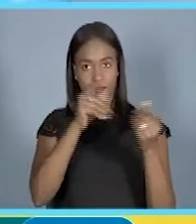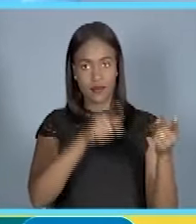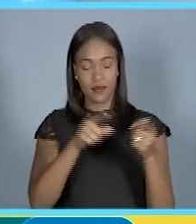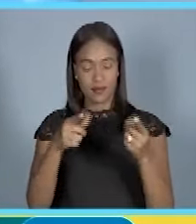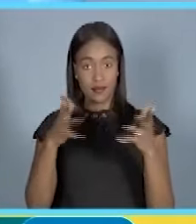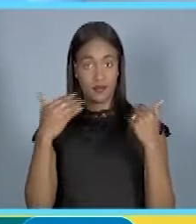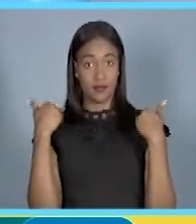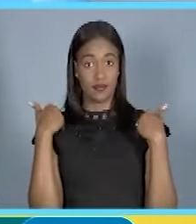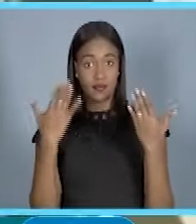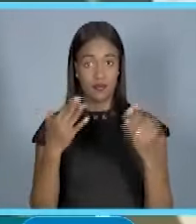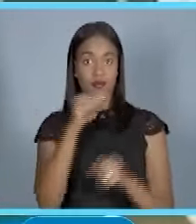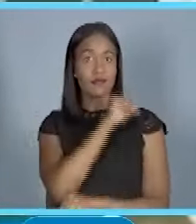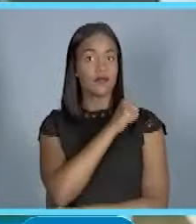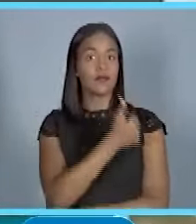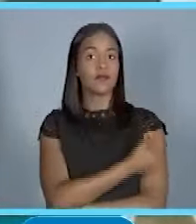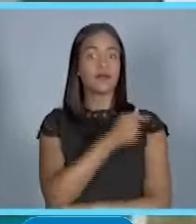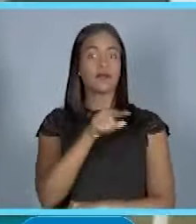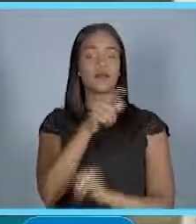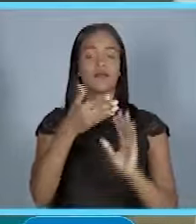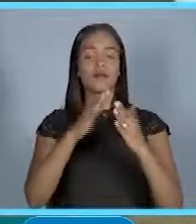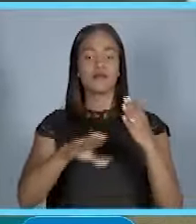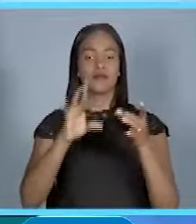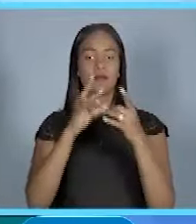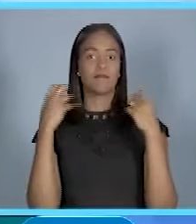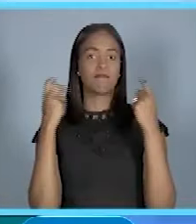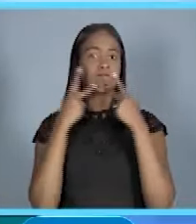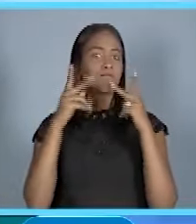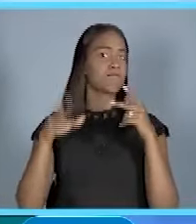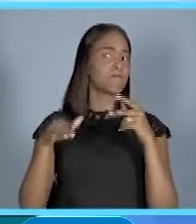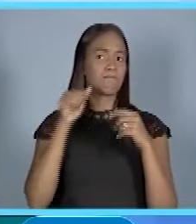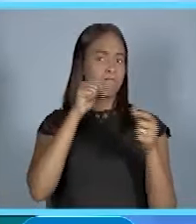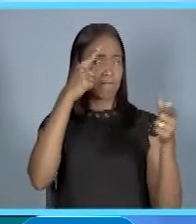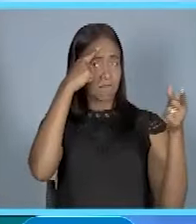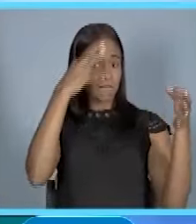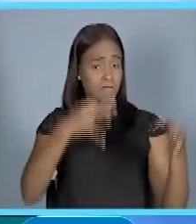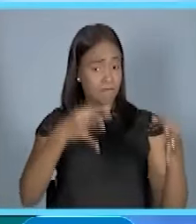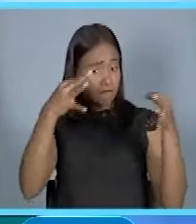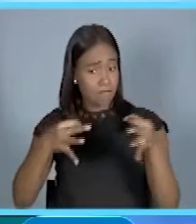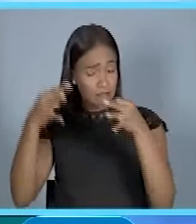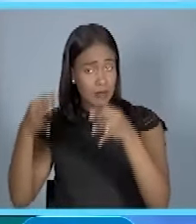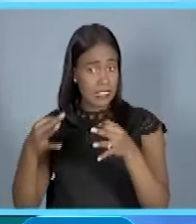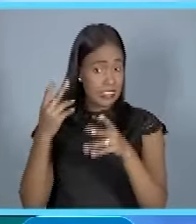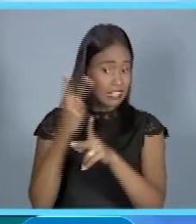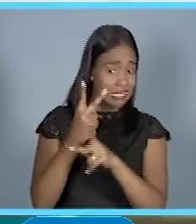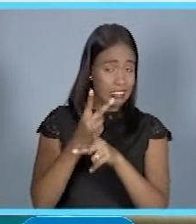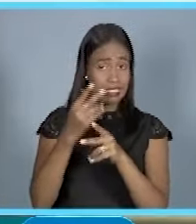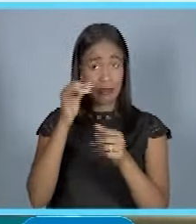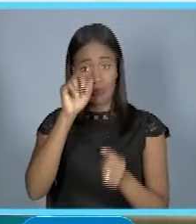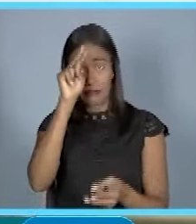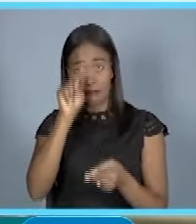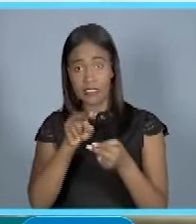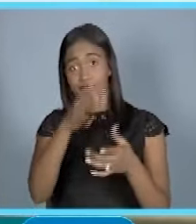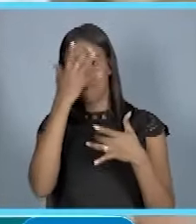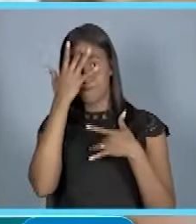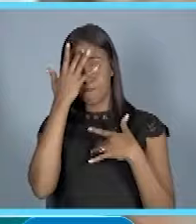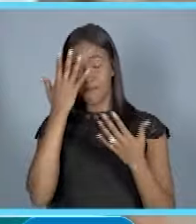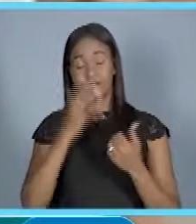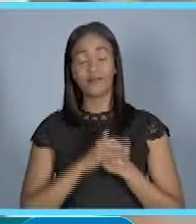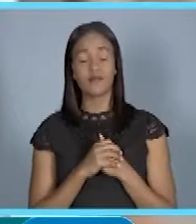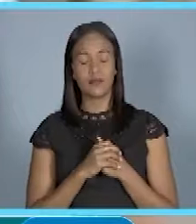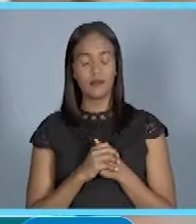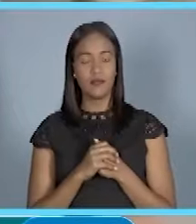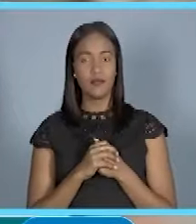realizadas, las autoridades locales de salud pública no han tomado las medidas necesarias para contrarrestar la enfermedad. Se